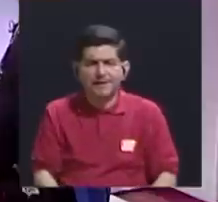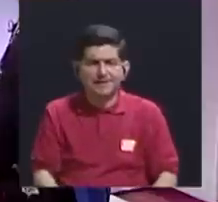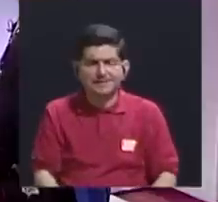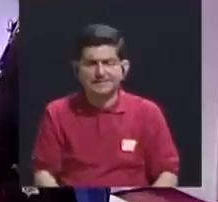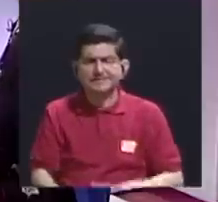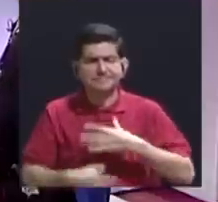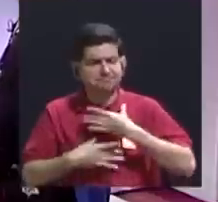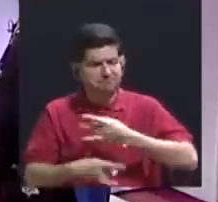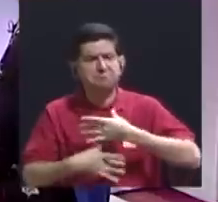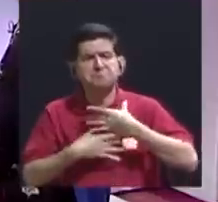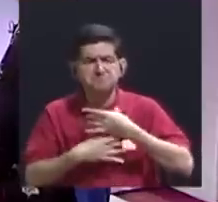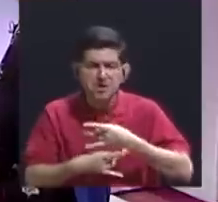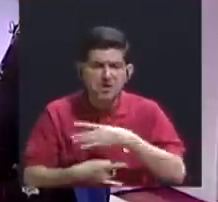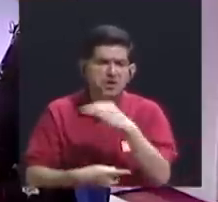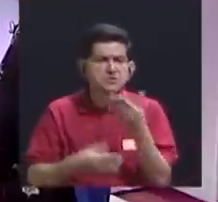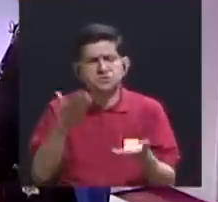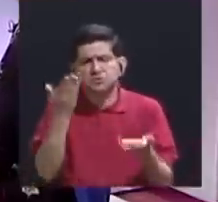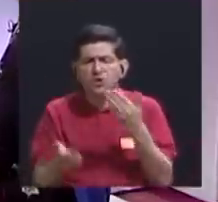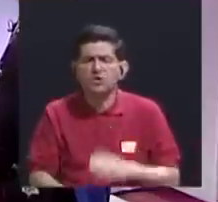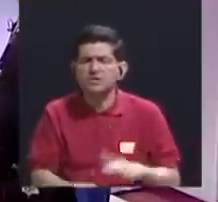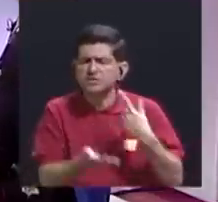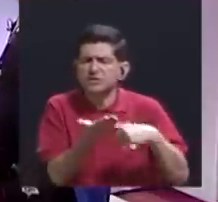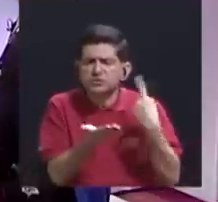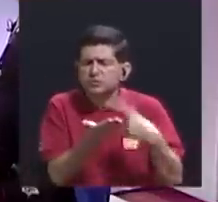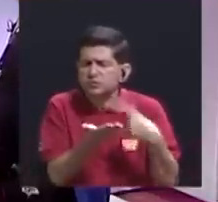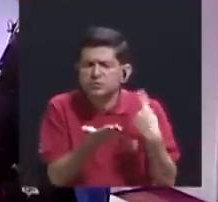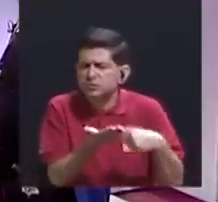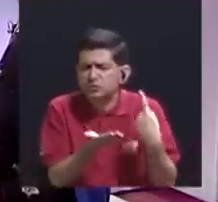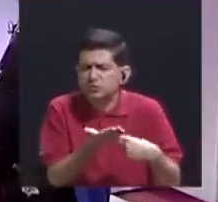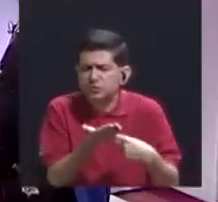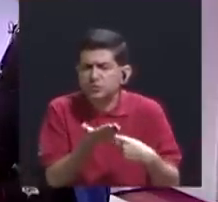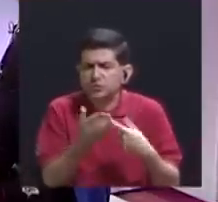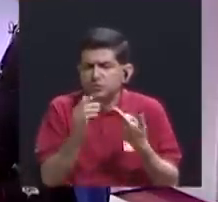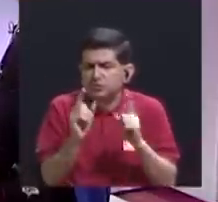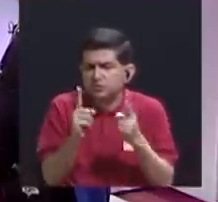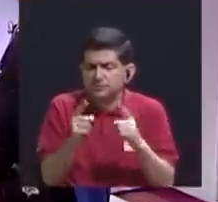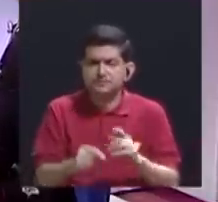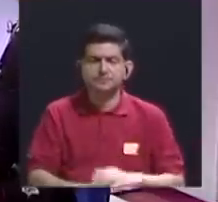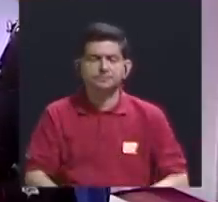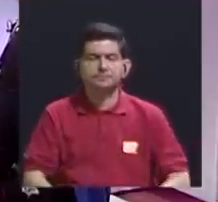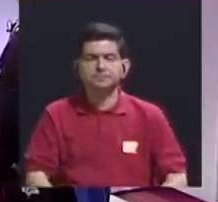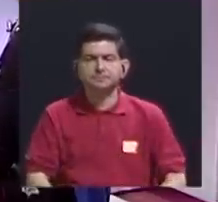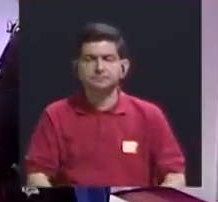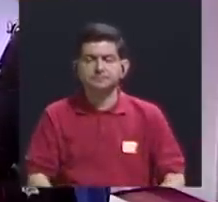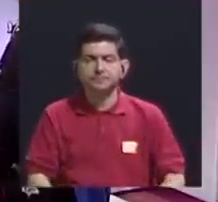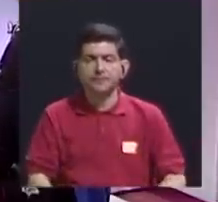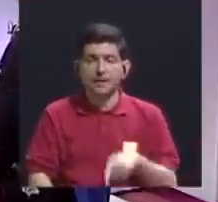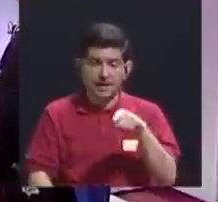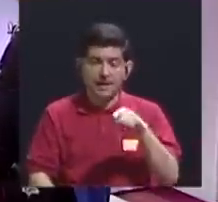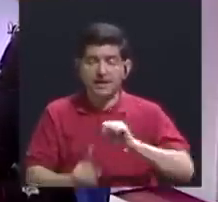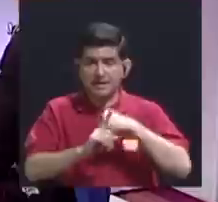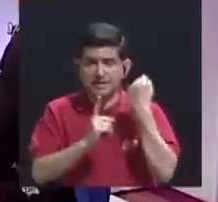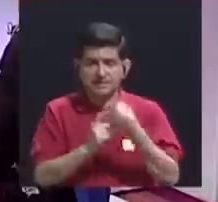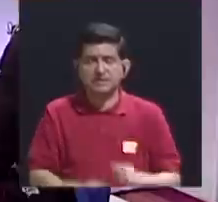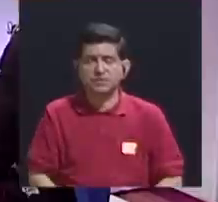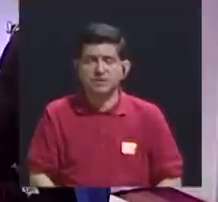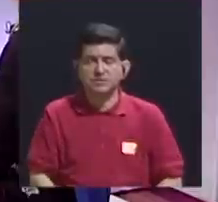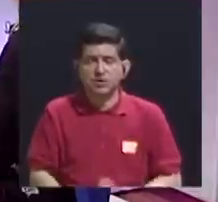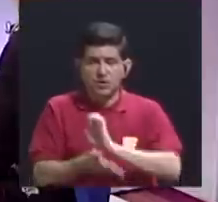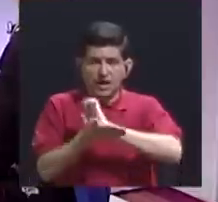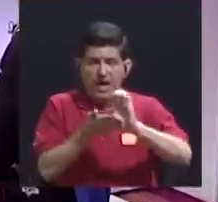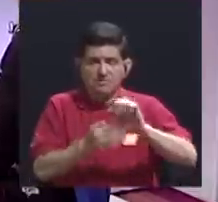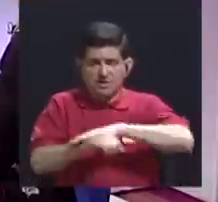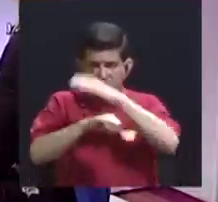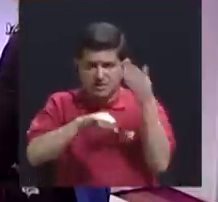mayor interés o que han suscitado más debate el de lan ticos anticoncepción de emergencia